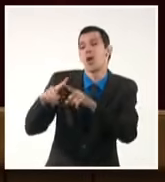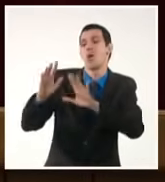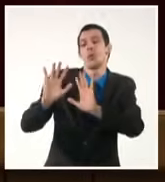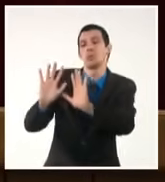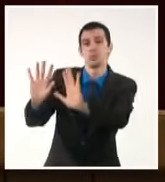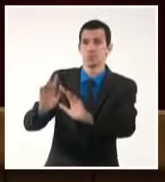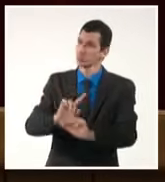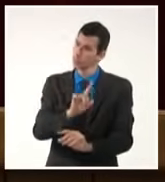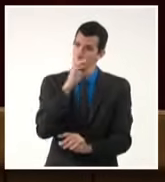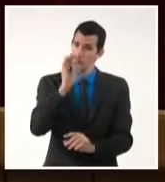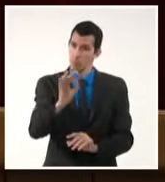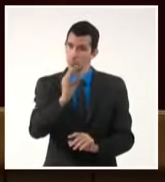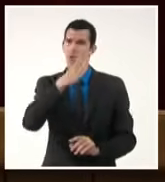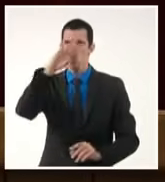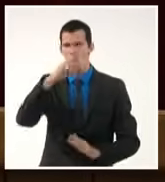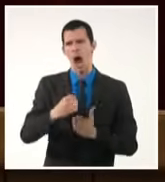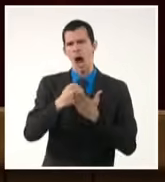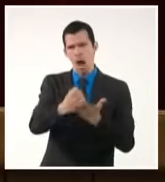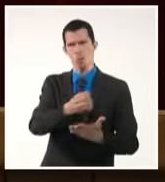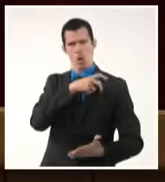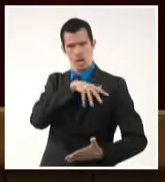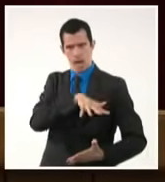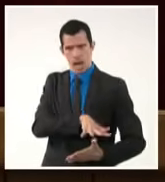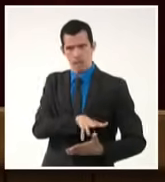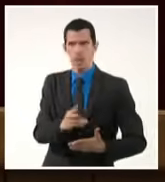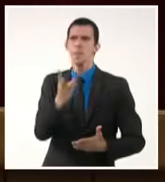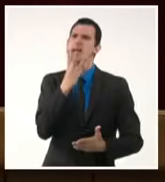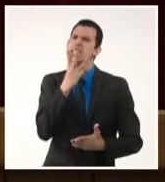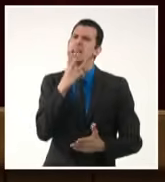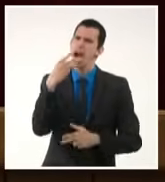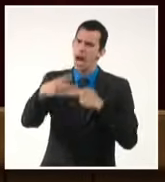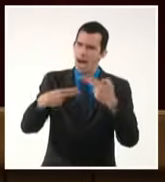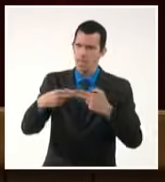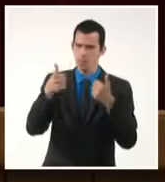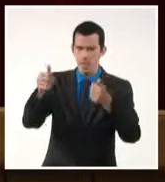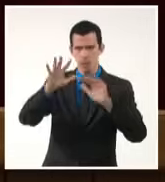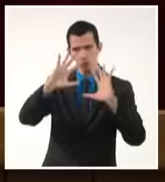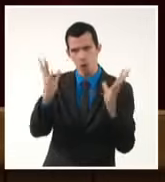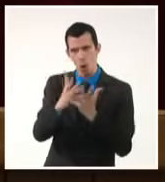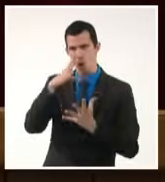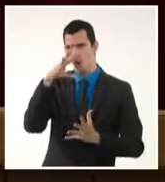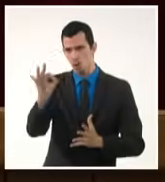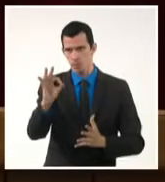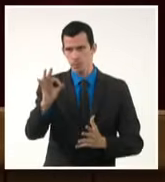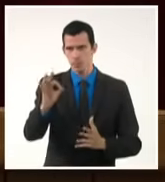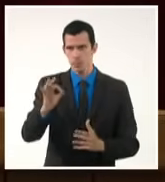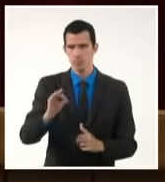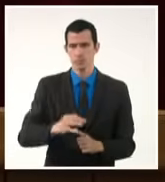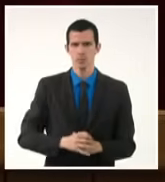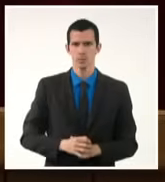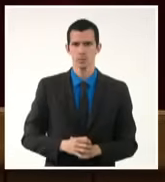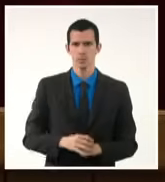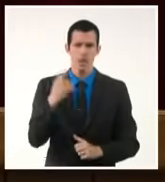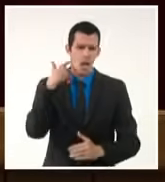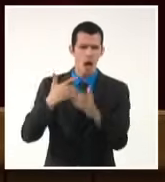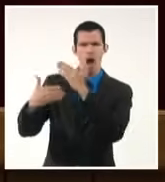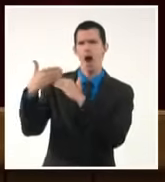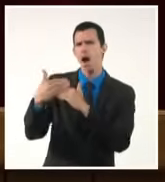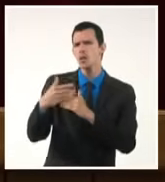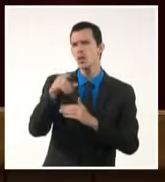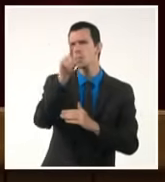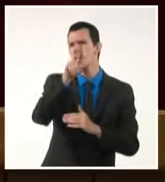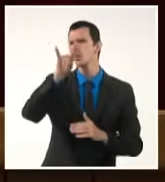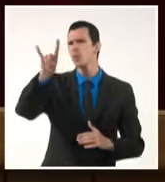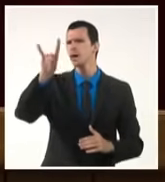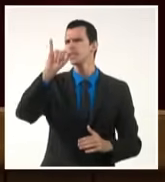pueblo y a contar con un Estado independiente y soberano con las fronteras anteriores a 1967